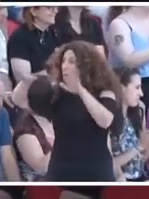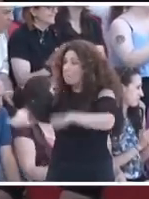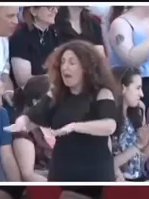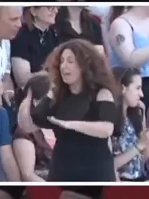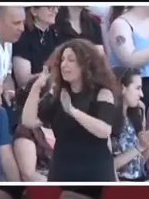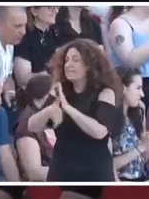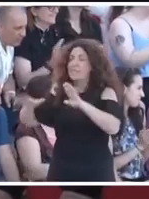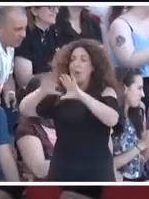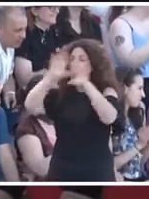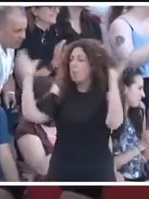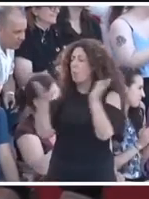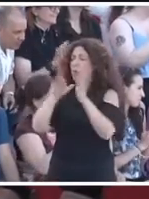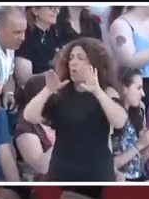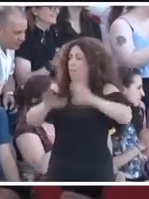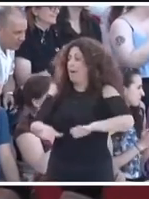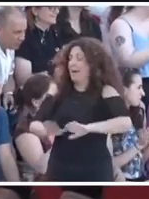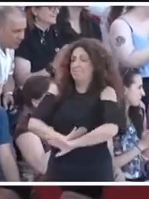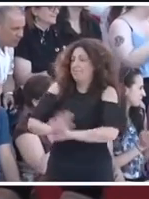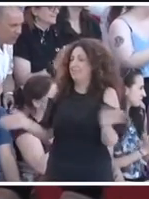mundo.